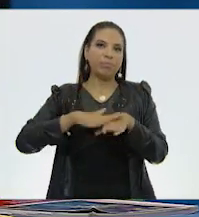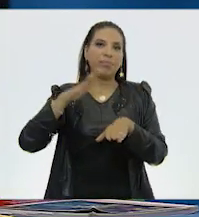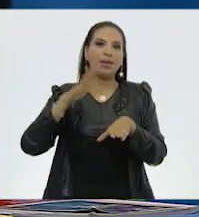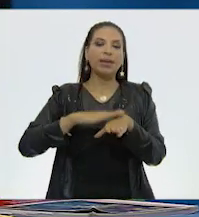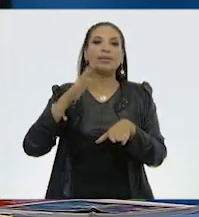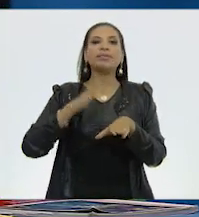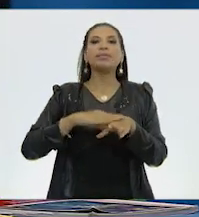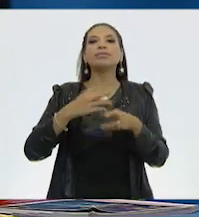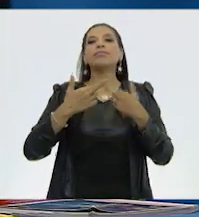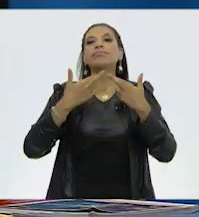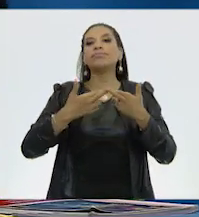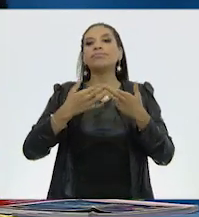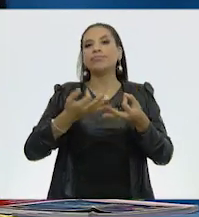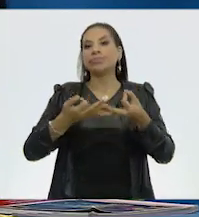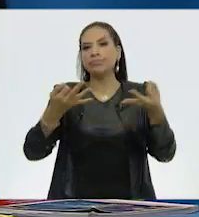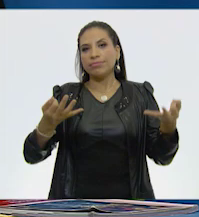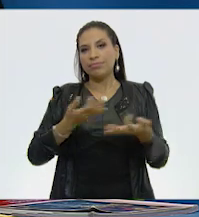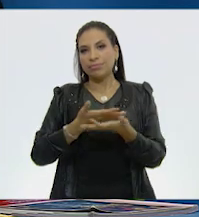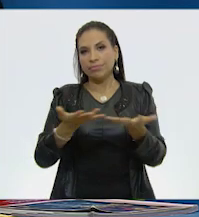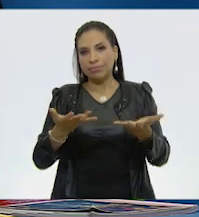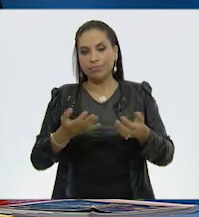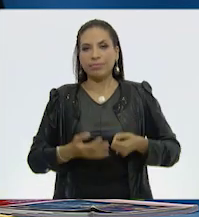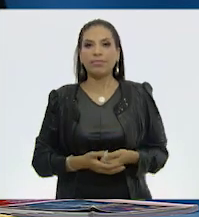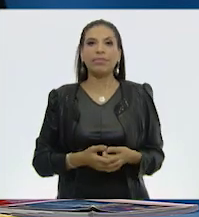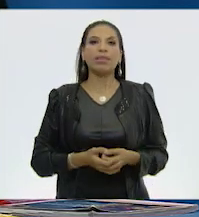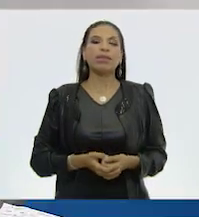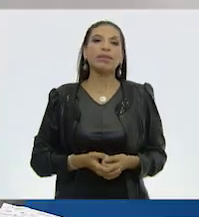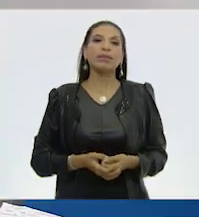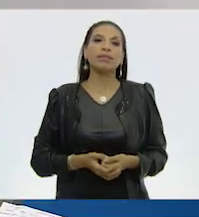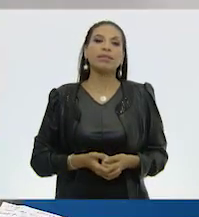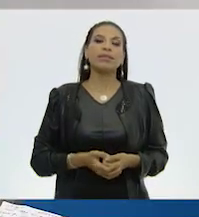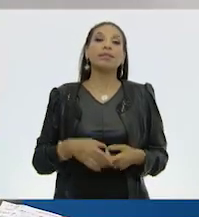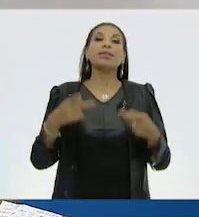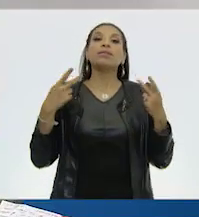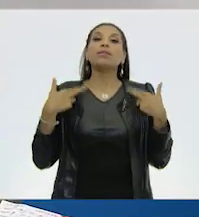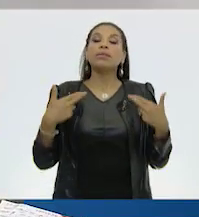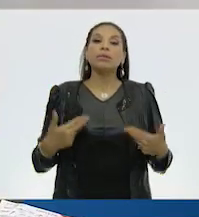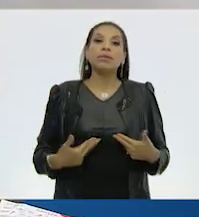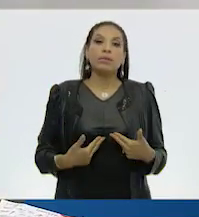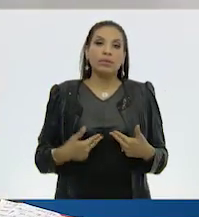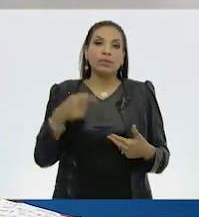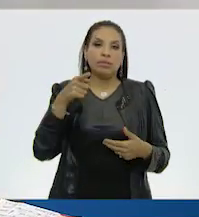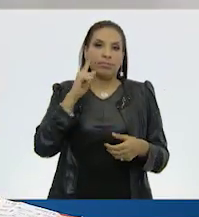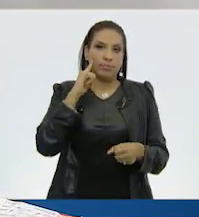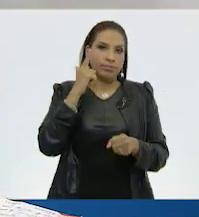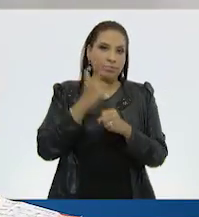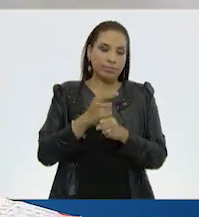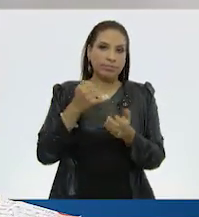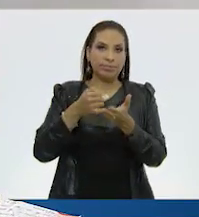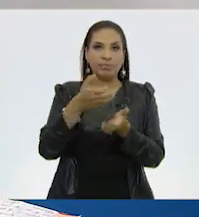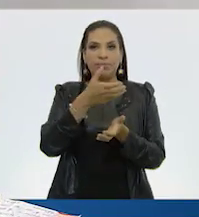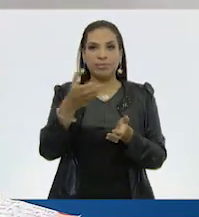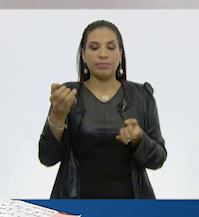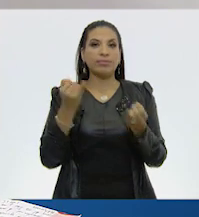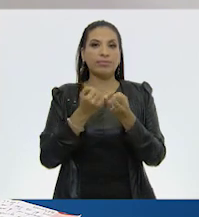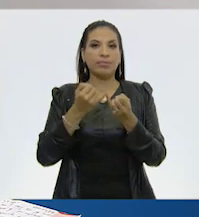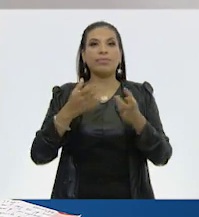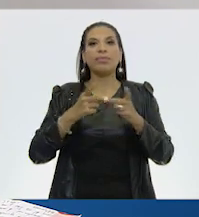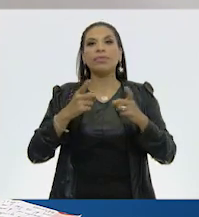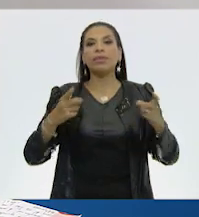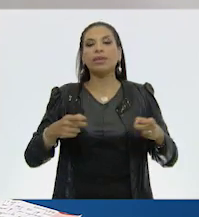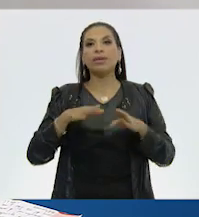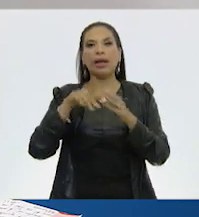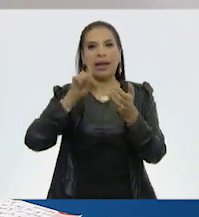y en grandes extensiones de tierra. Así es, el ser humano, desde que descubrió la agricultura y desarrolló